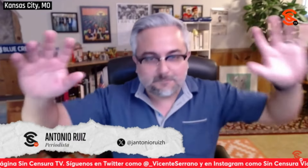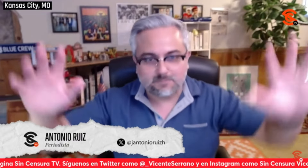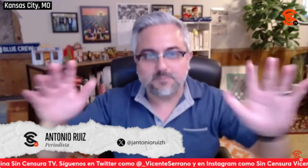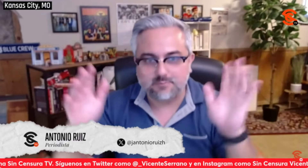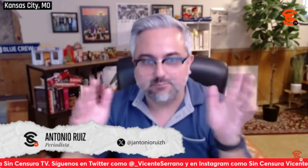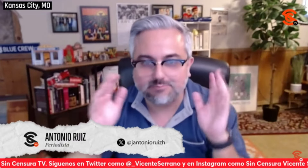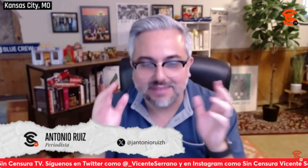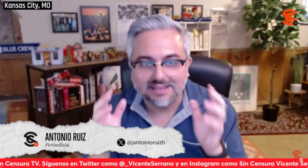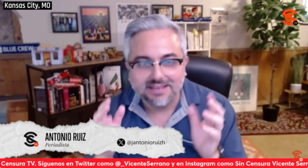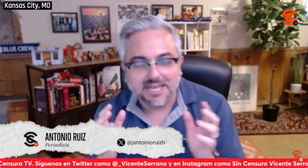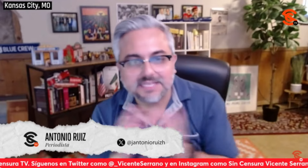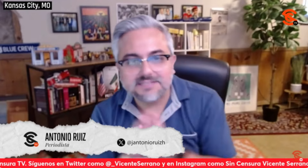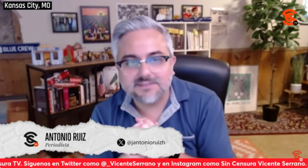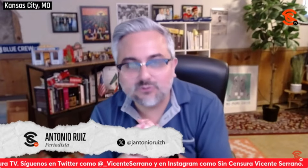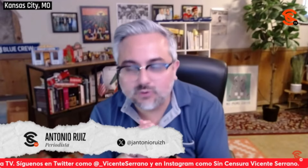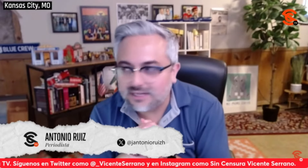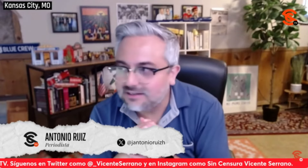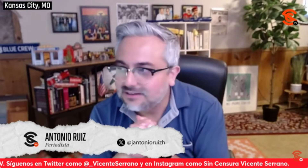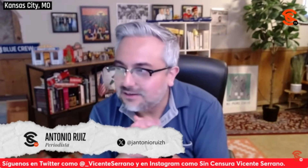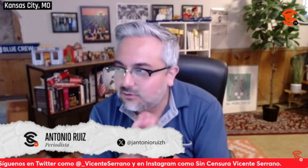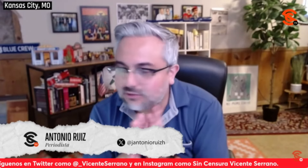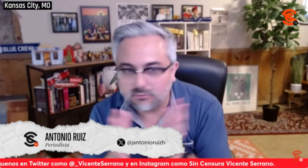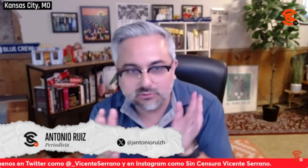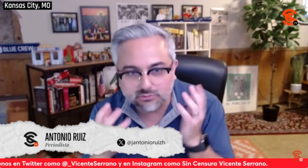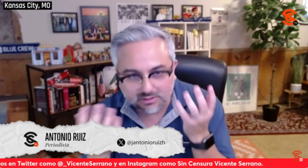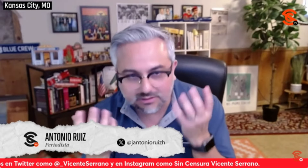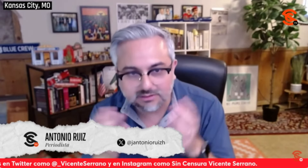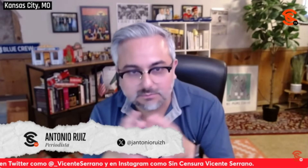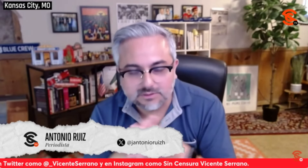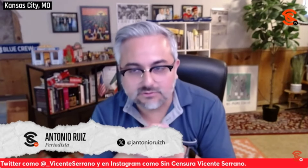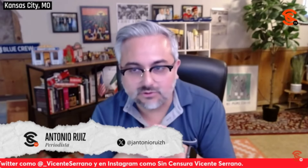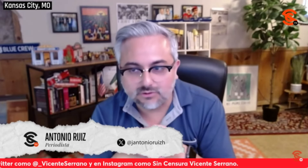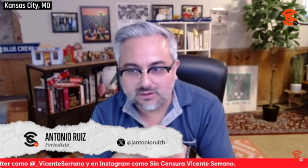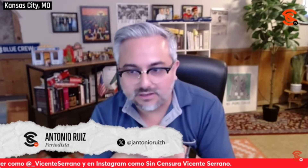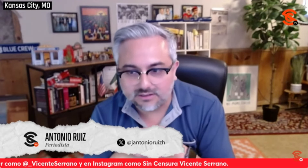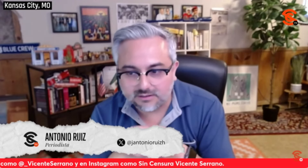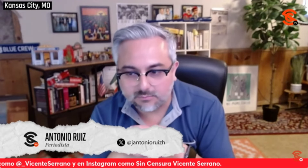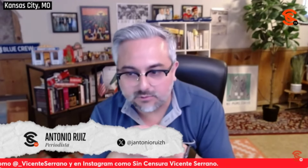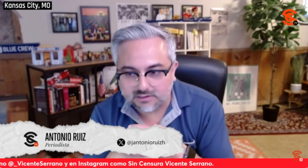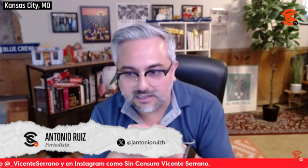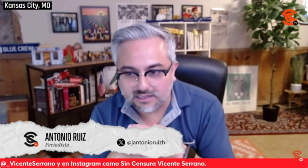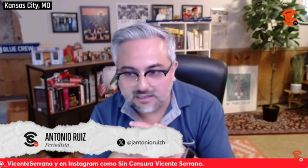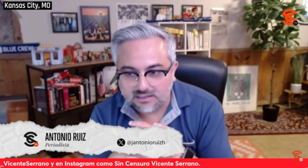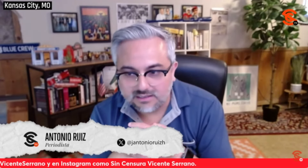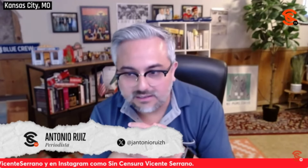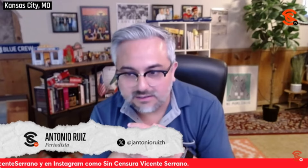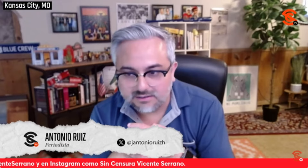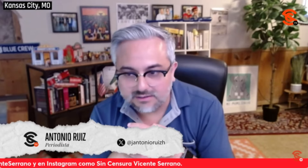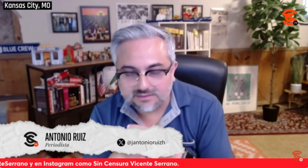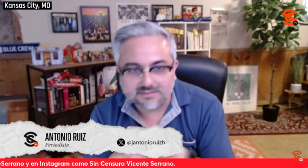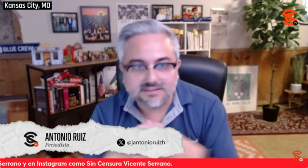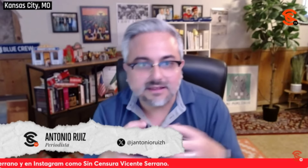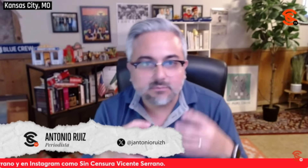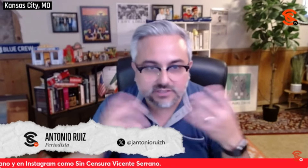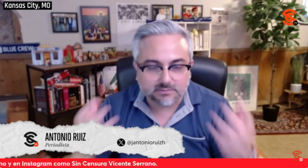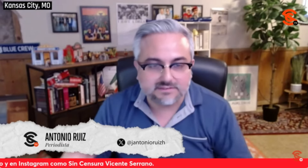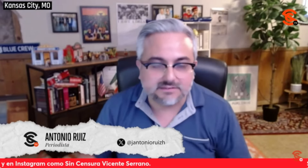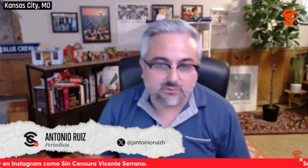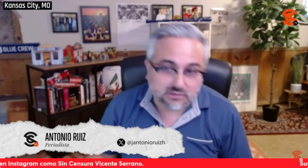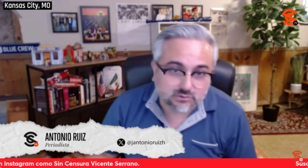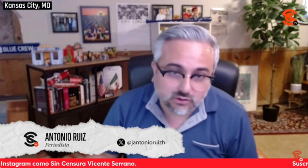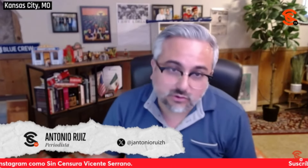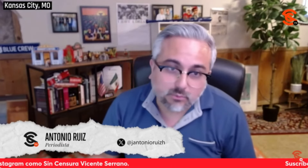Mire, aquí en Sin Censura nos hemos visto pues en la necesidad muchas